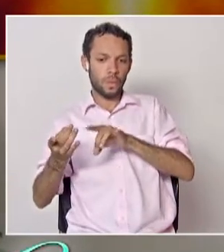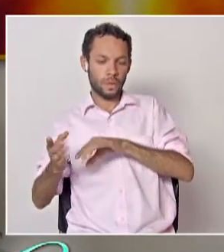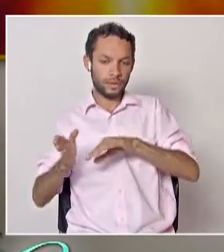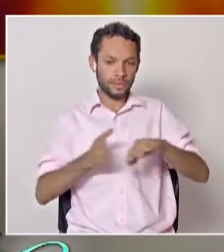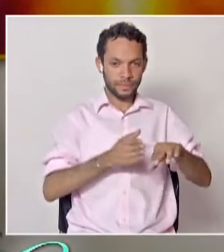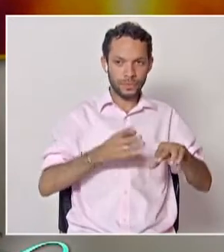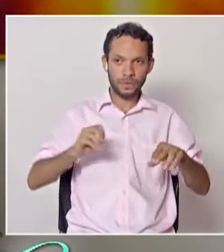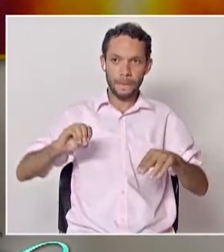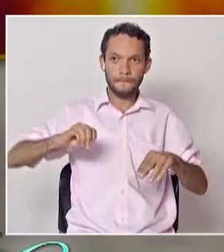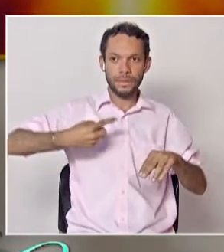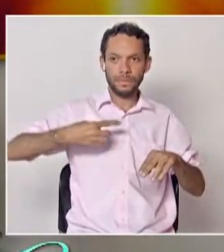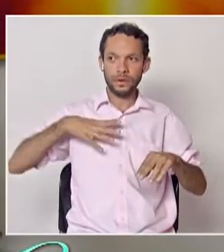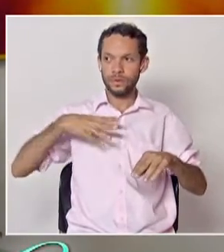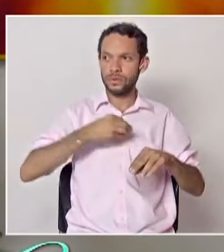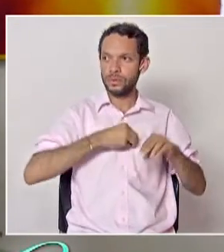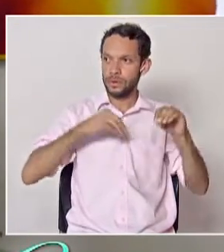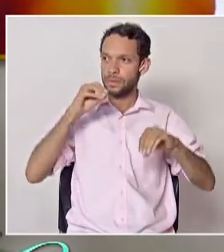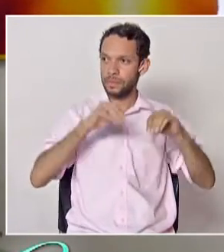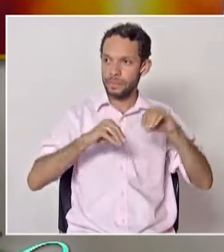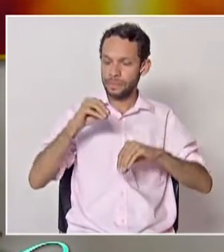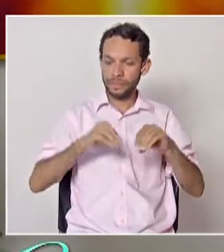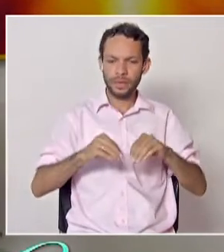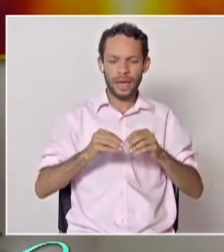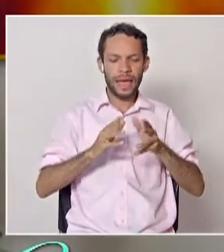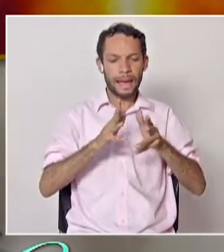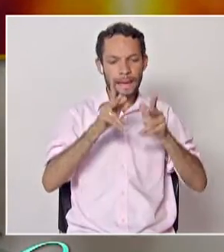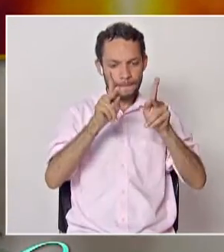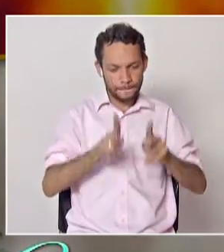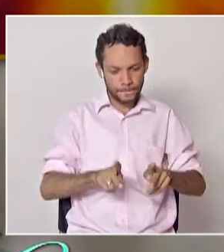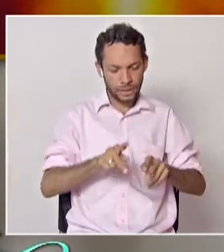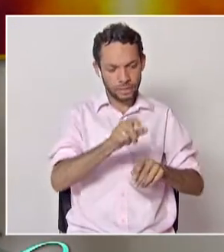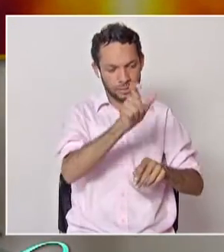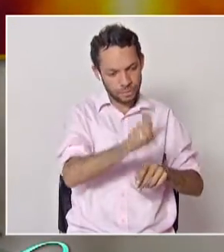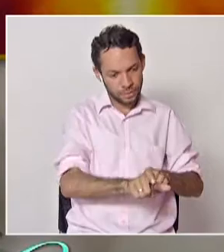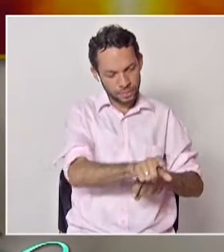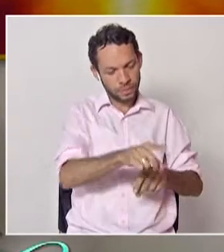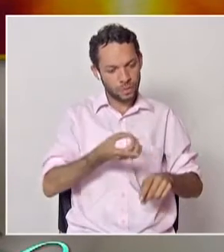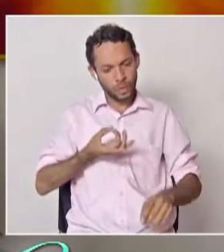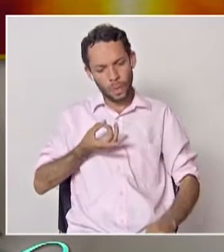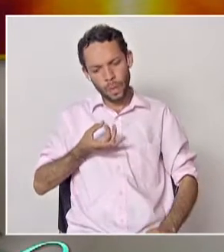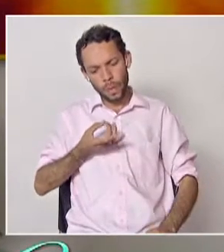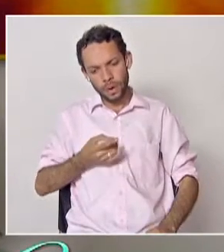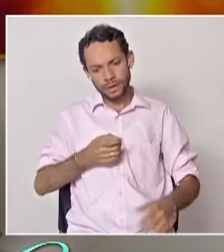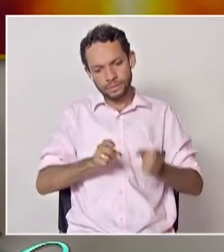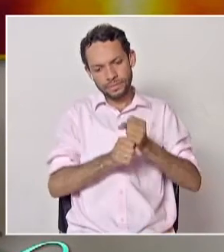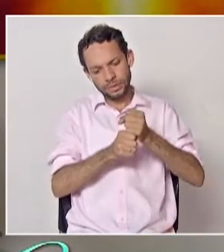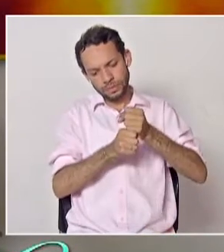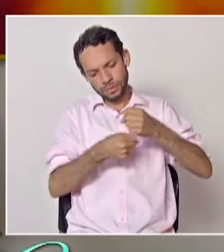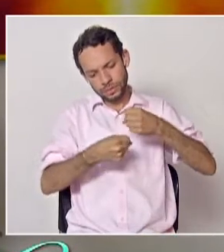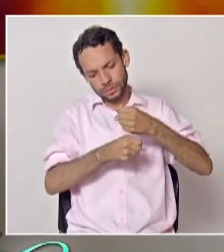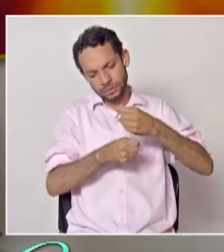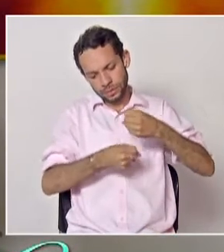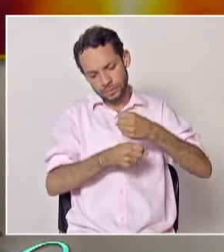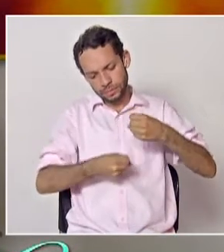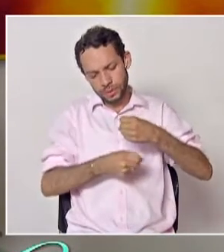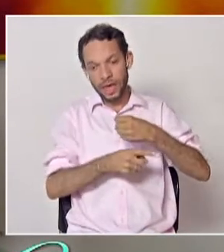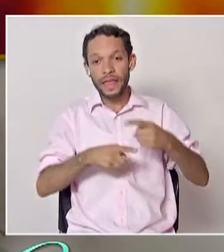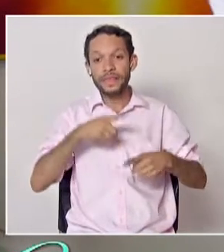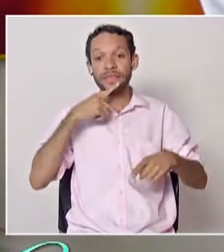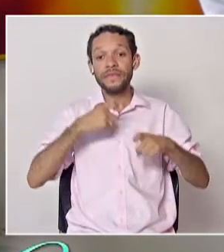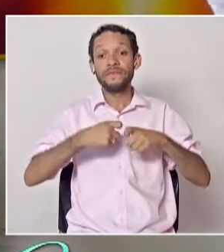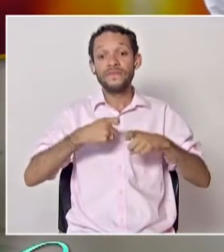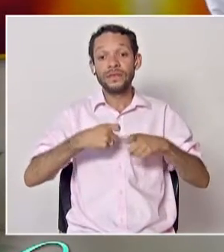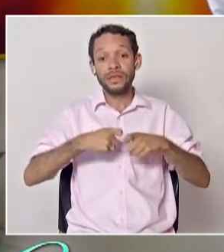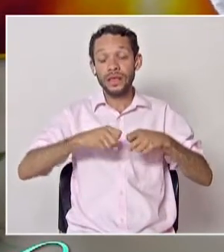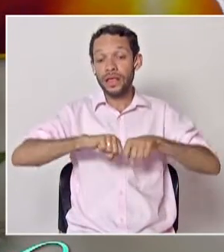¿Qué hacemos primero? Cuando tenemos un problemita de dolor de espalda, que está siendo ocasionado por un problema de escoliosis, desviación de columna, hernias,